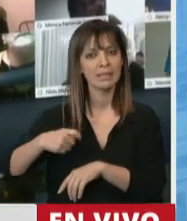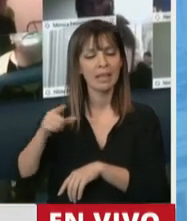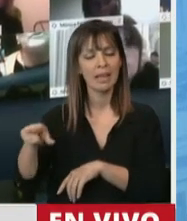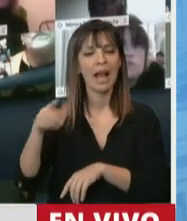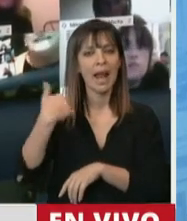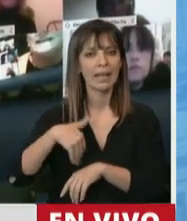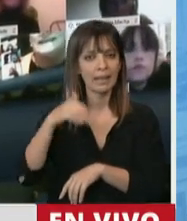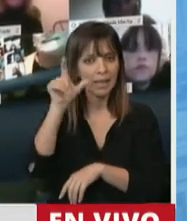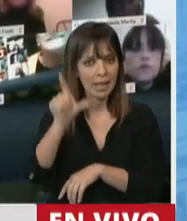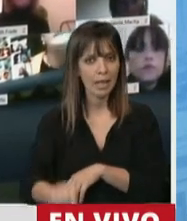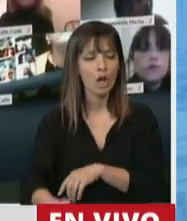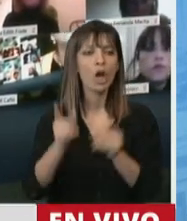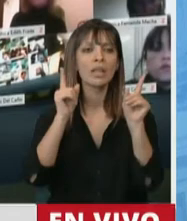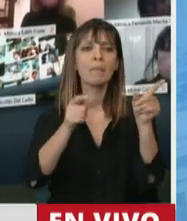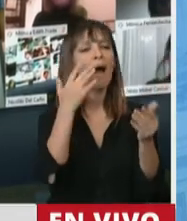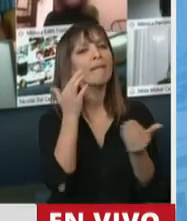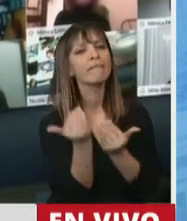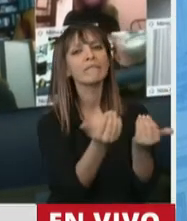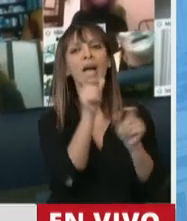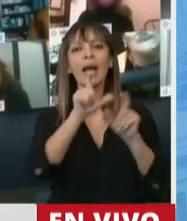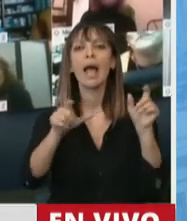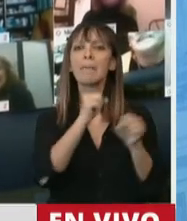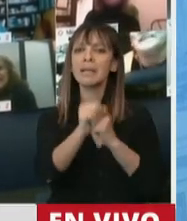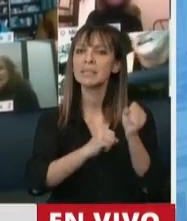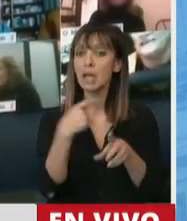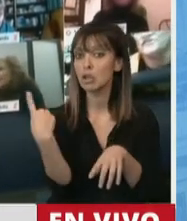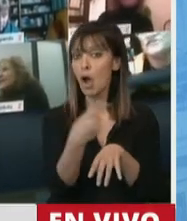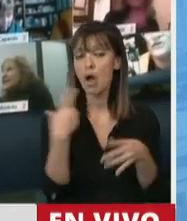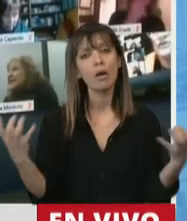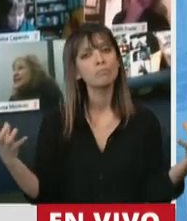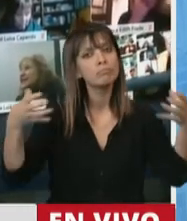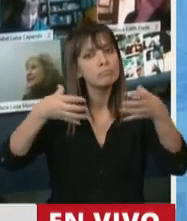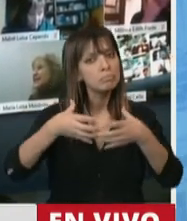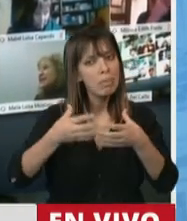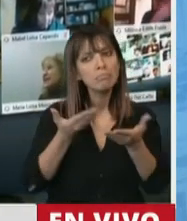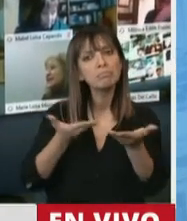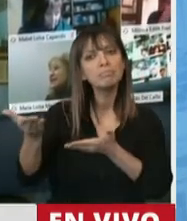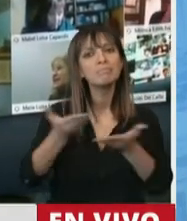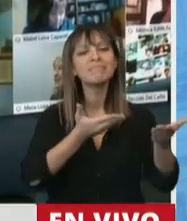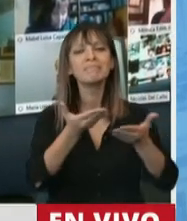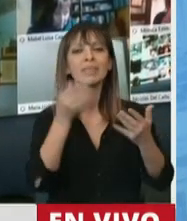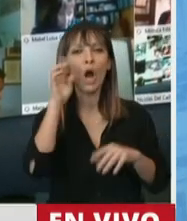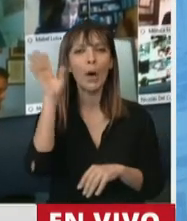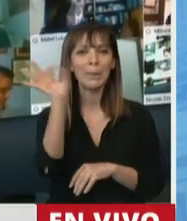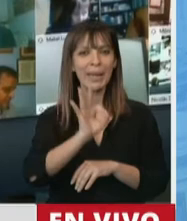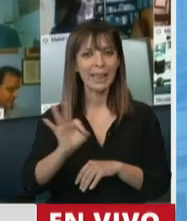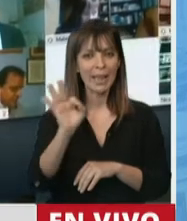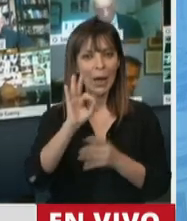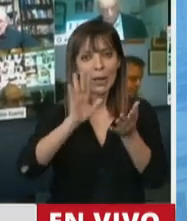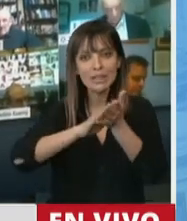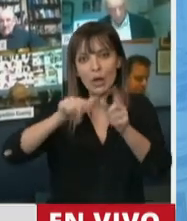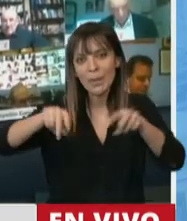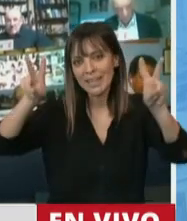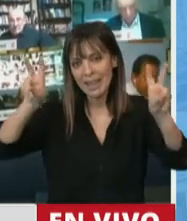argentino, a los empresarios, y de todos pudimos escuchar las opiniones al